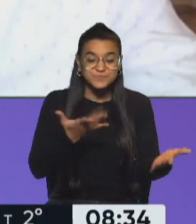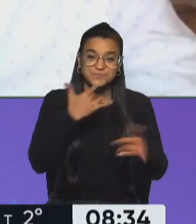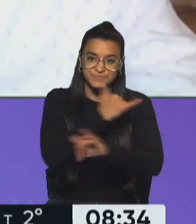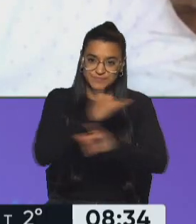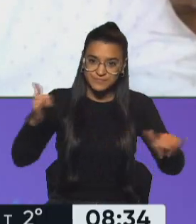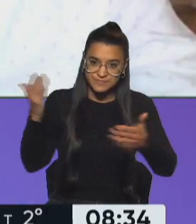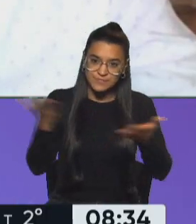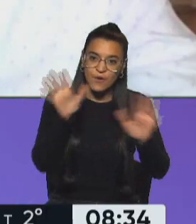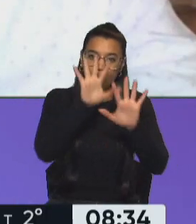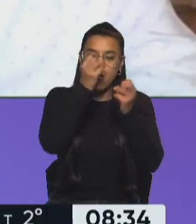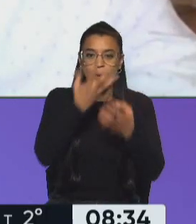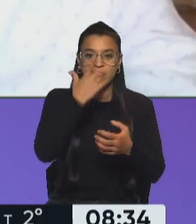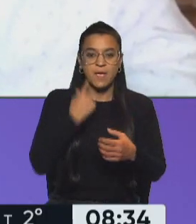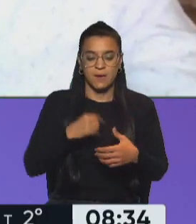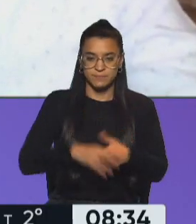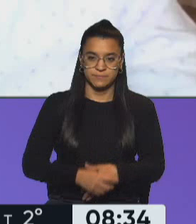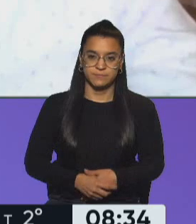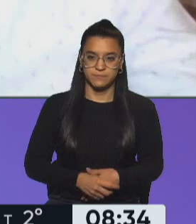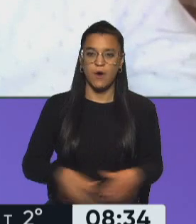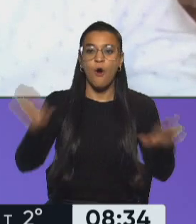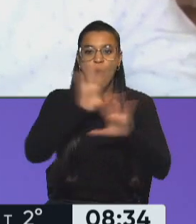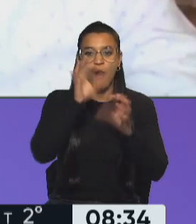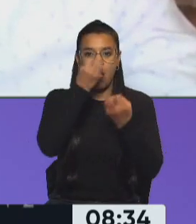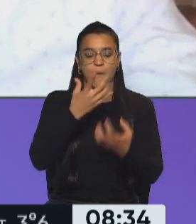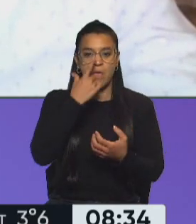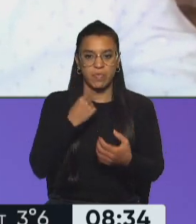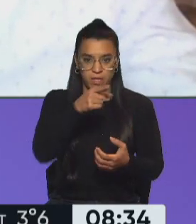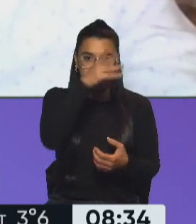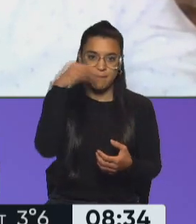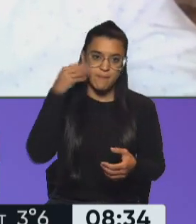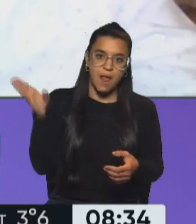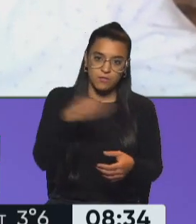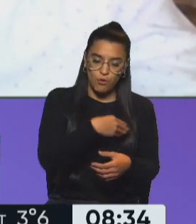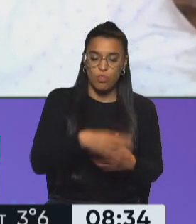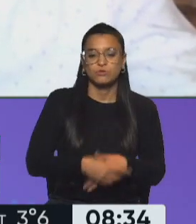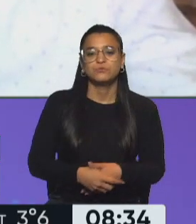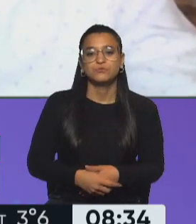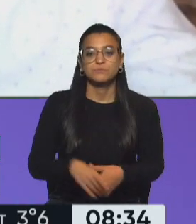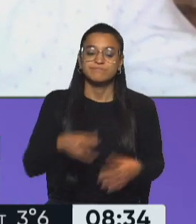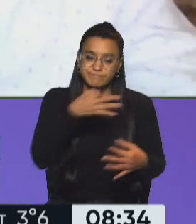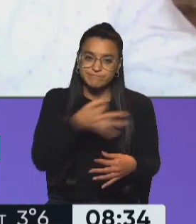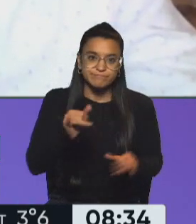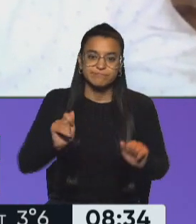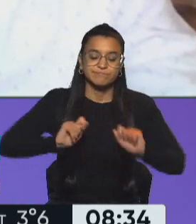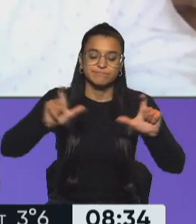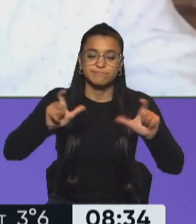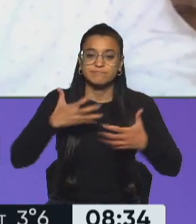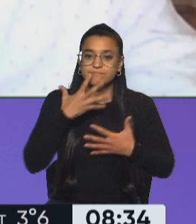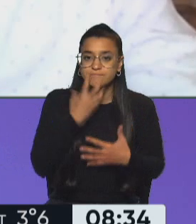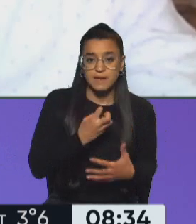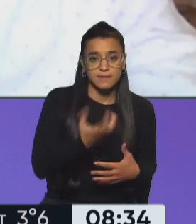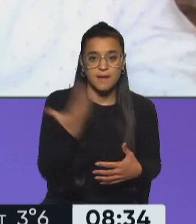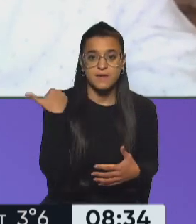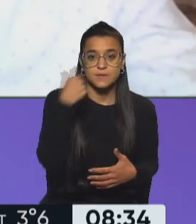la información. Alejo, buen día. Muy buenos días, Silvia, para vos y para todos. Y efectivamente una sorpresa tristísima la de